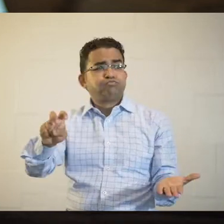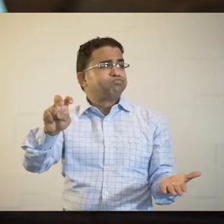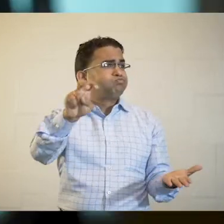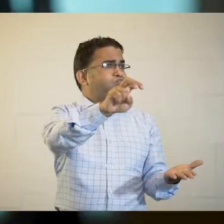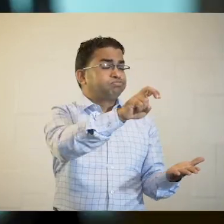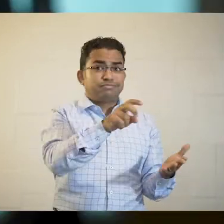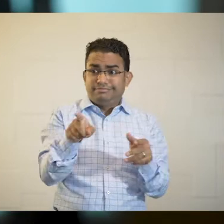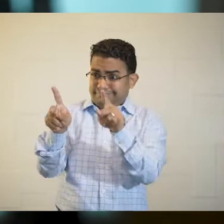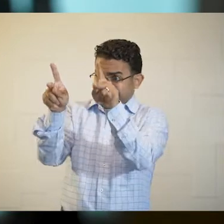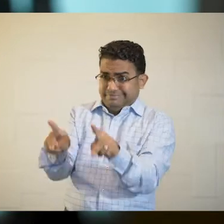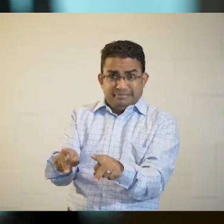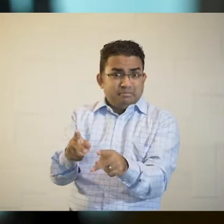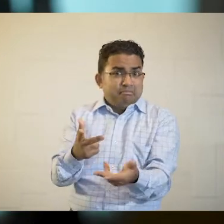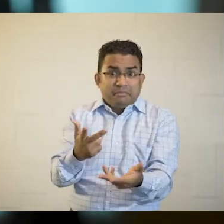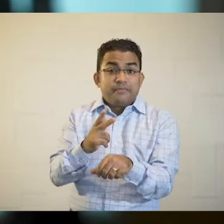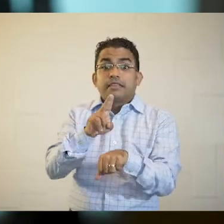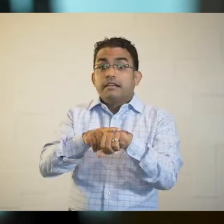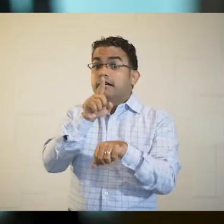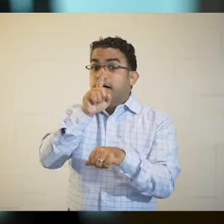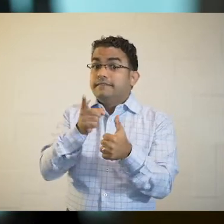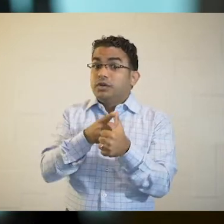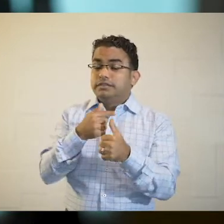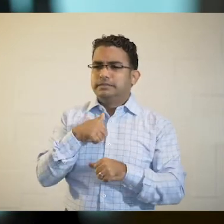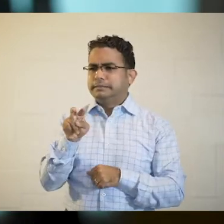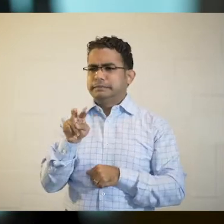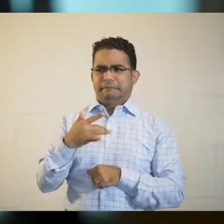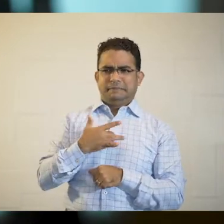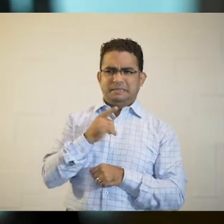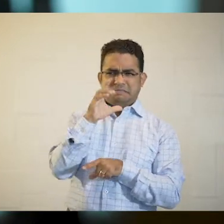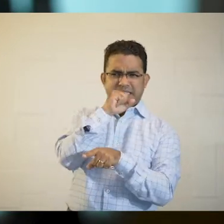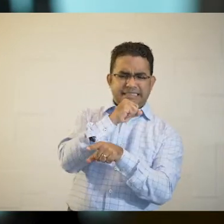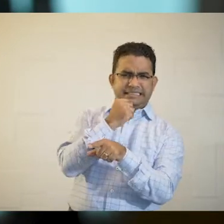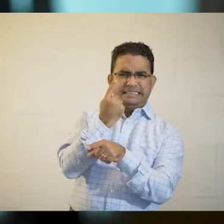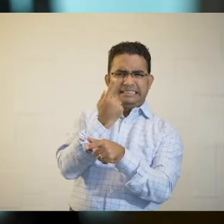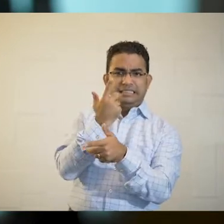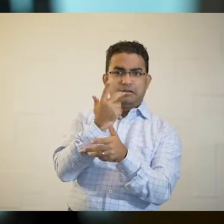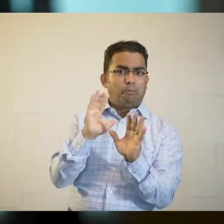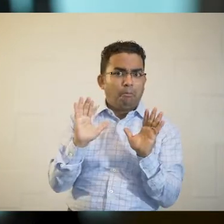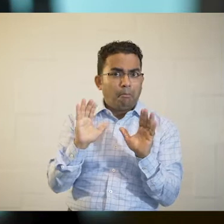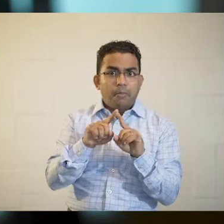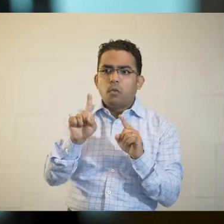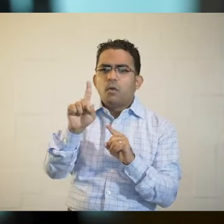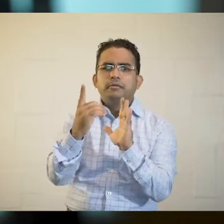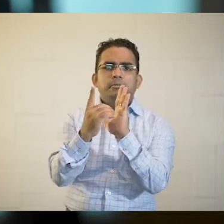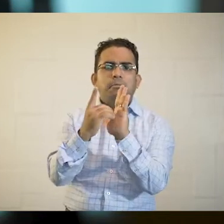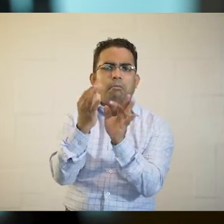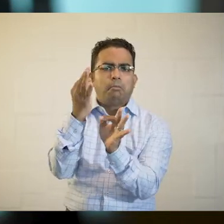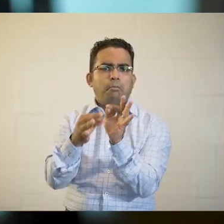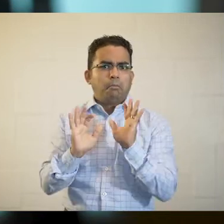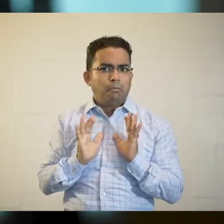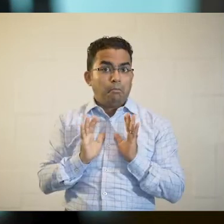llegar. Son personas que en principio tú verías que les falta algo. Simplemente tienen una